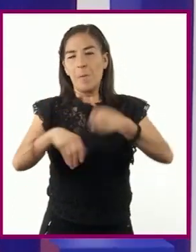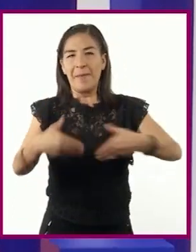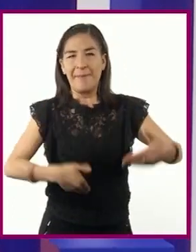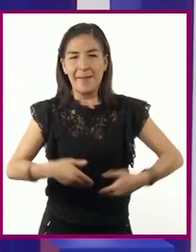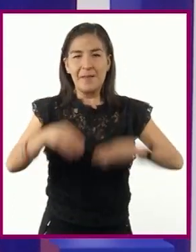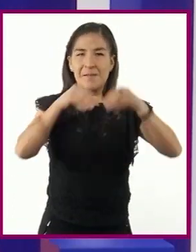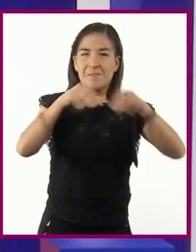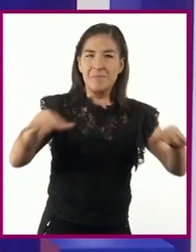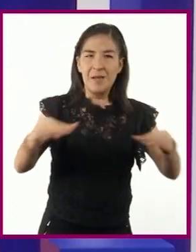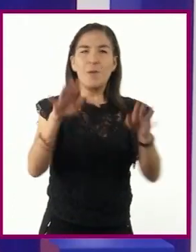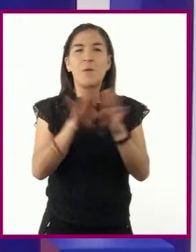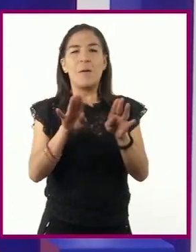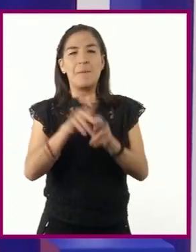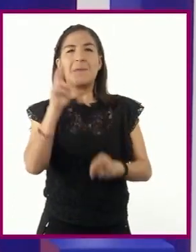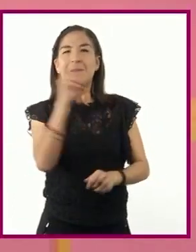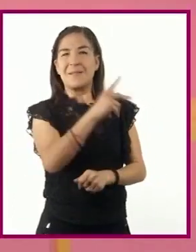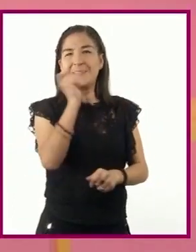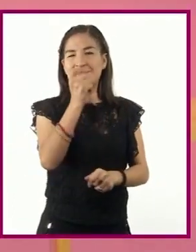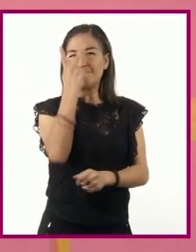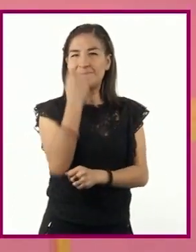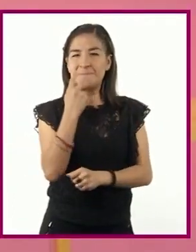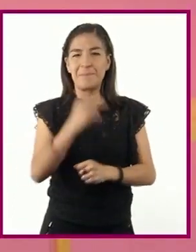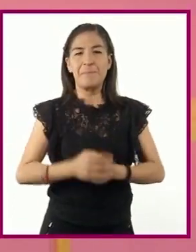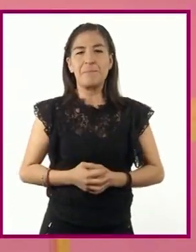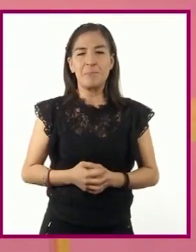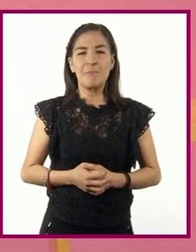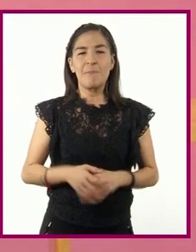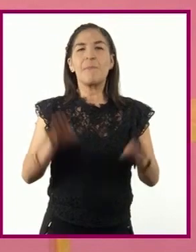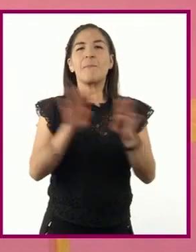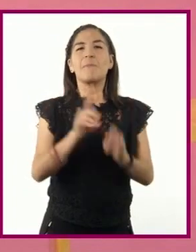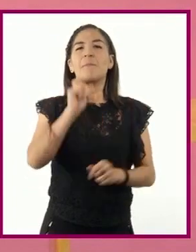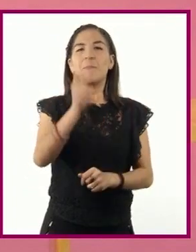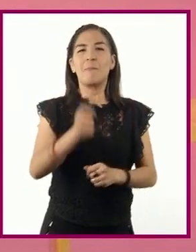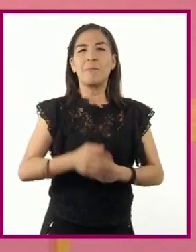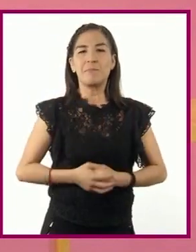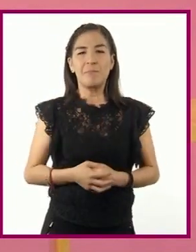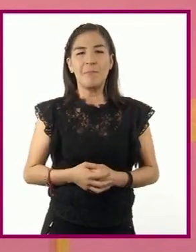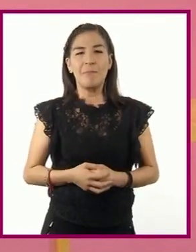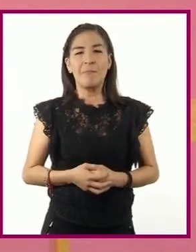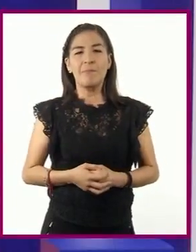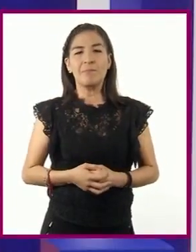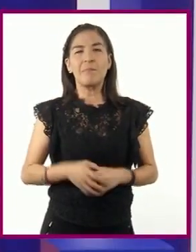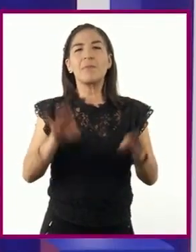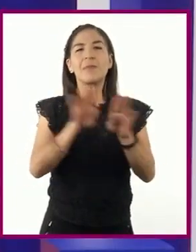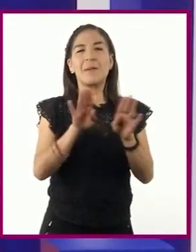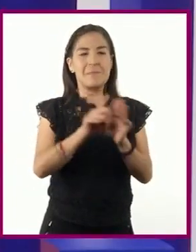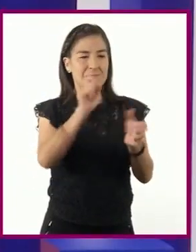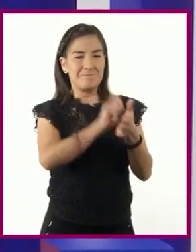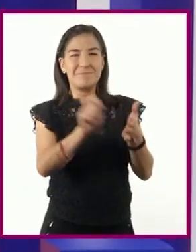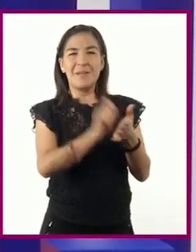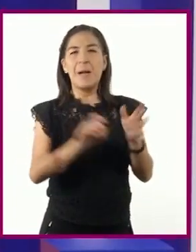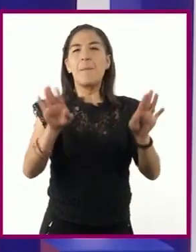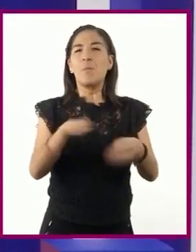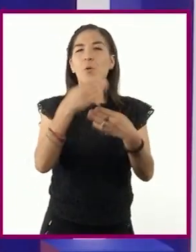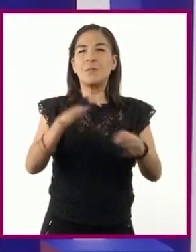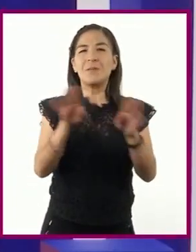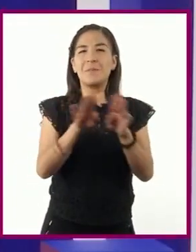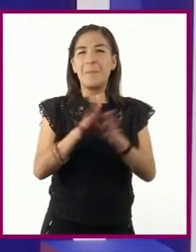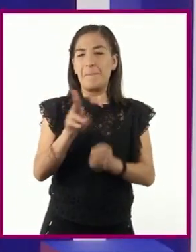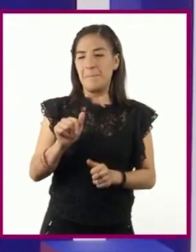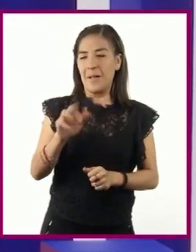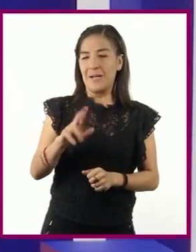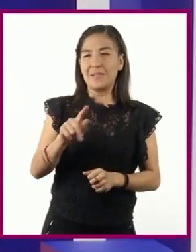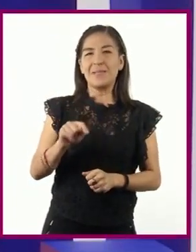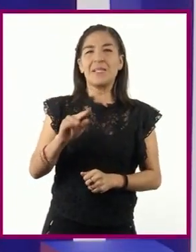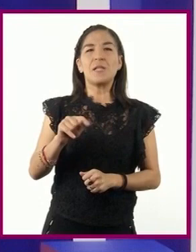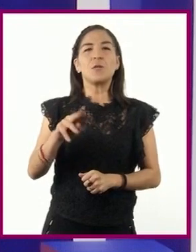o los guiones de programas de televisión. Son como las partituras musicales en las que se escriben